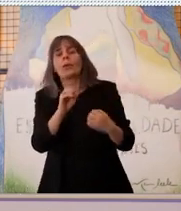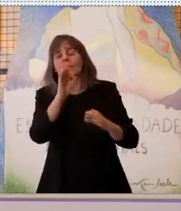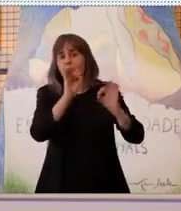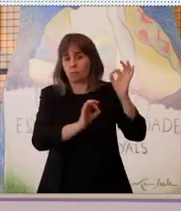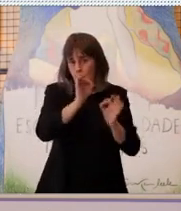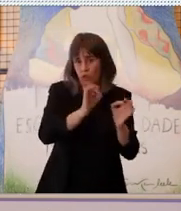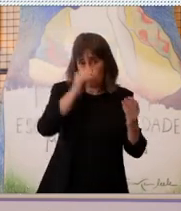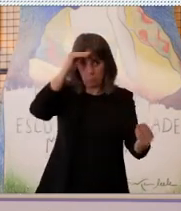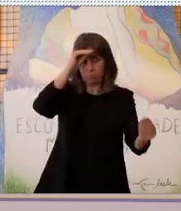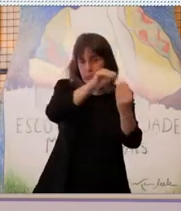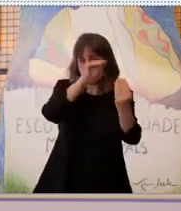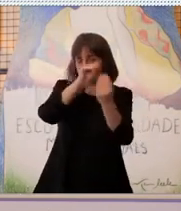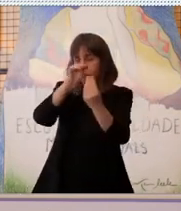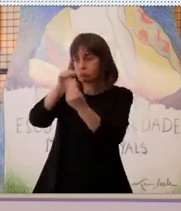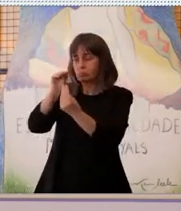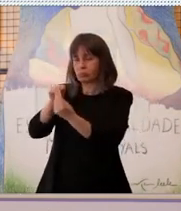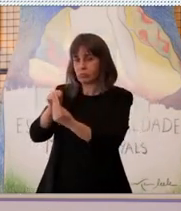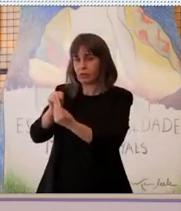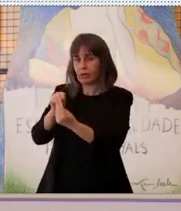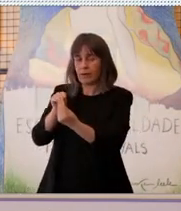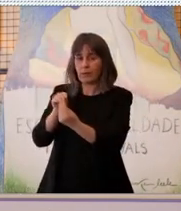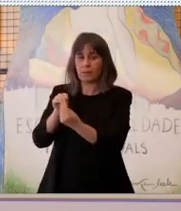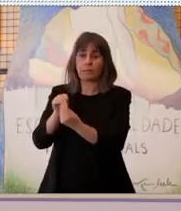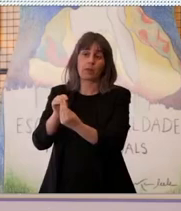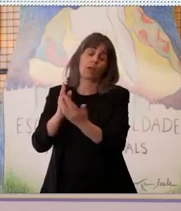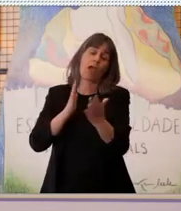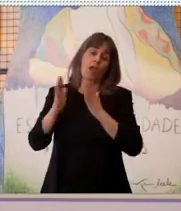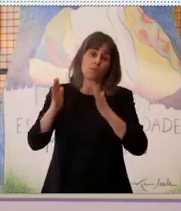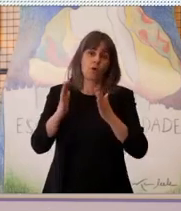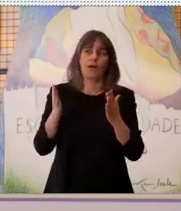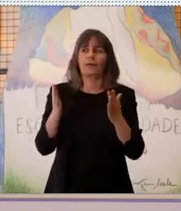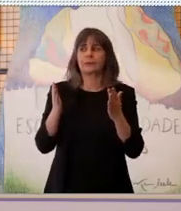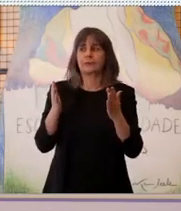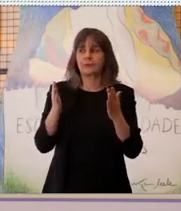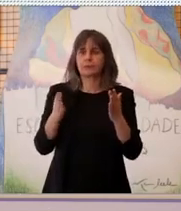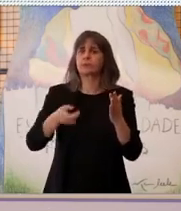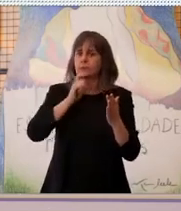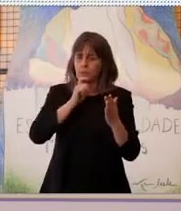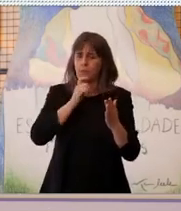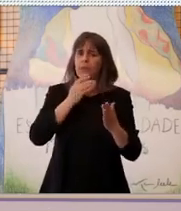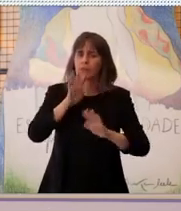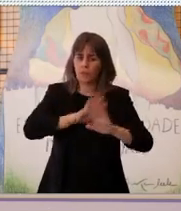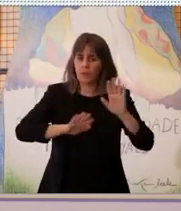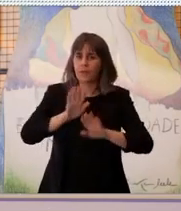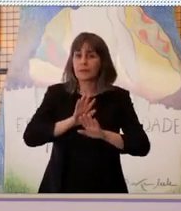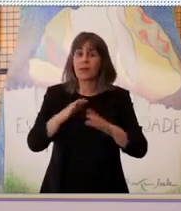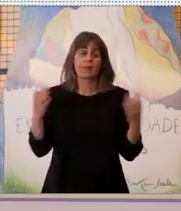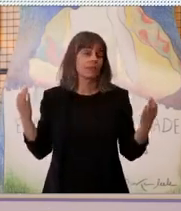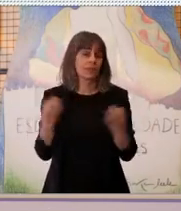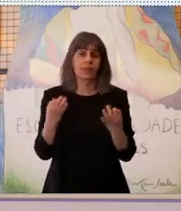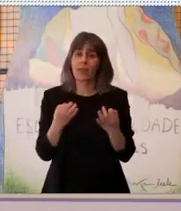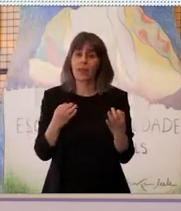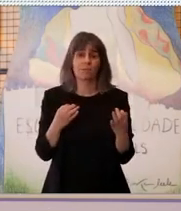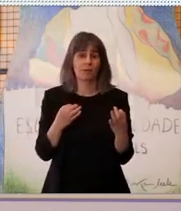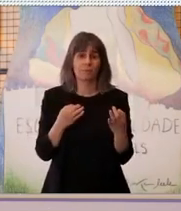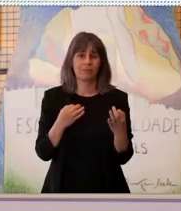ese 90 en momentos de bueno de dificultad hay que tenemos